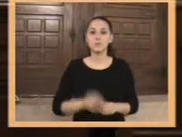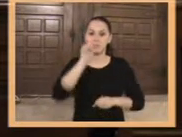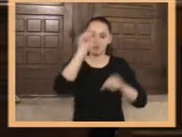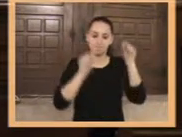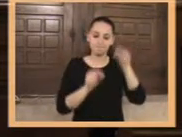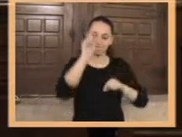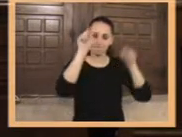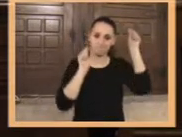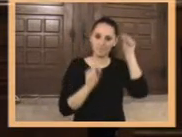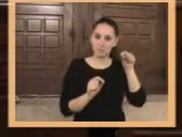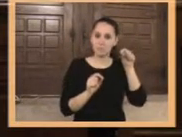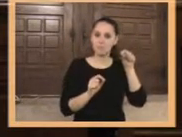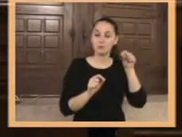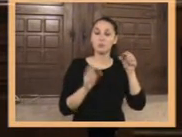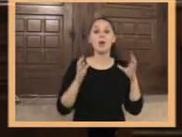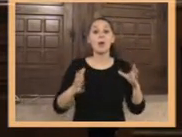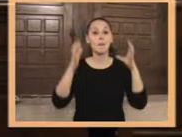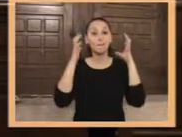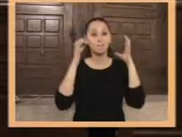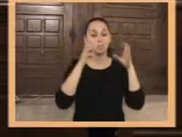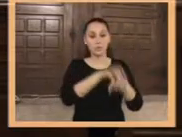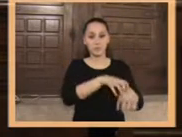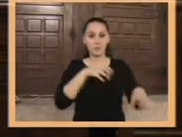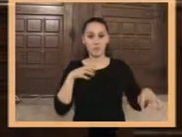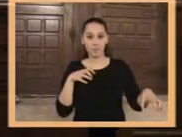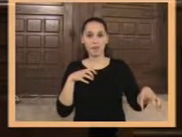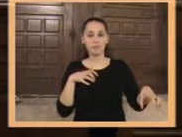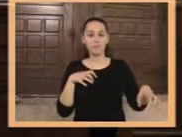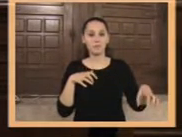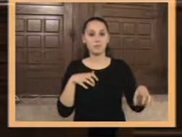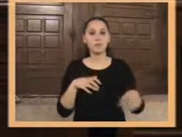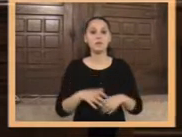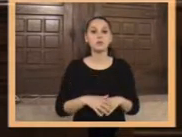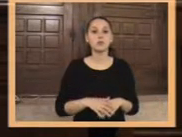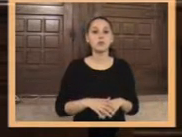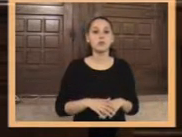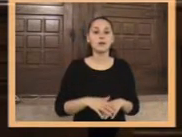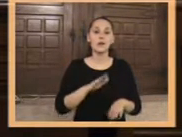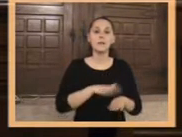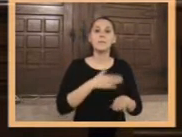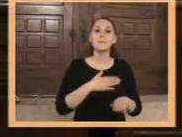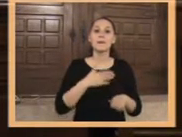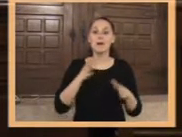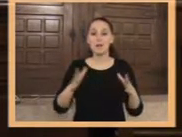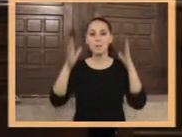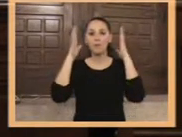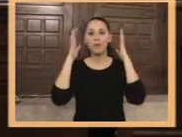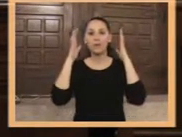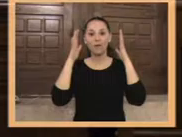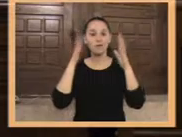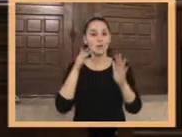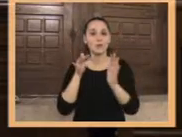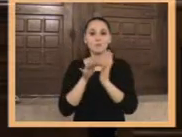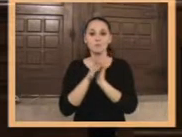alegaciones, se acuerda por mayoría dictaminar de manera favorable la aprobación definitiva del estudio de detalle en